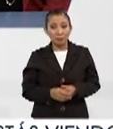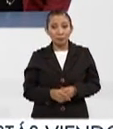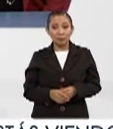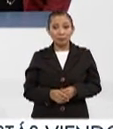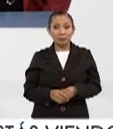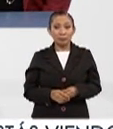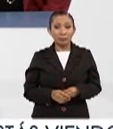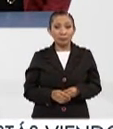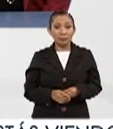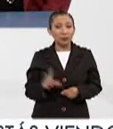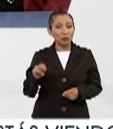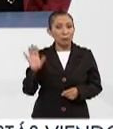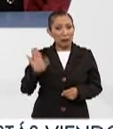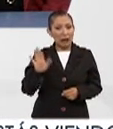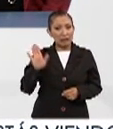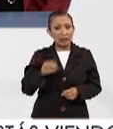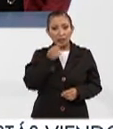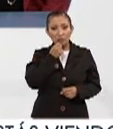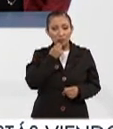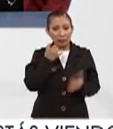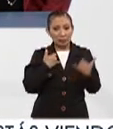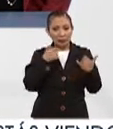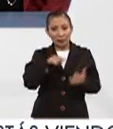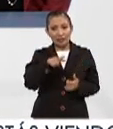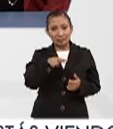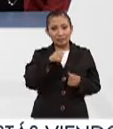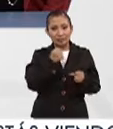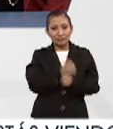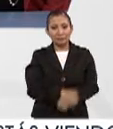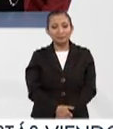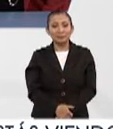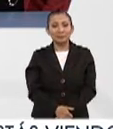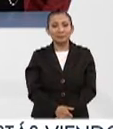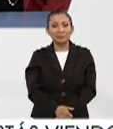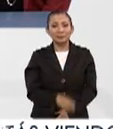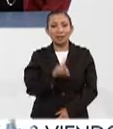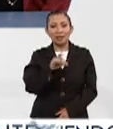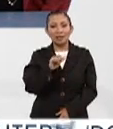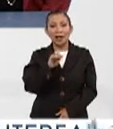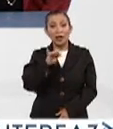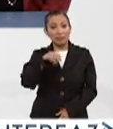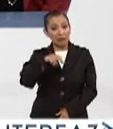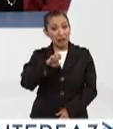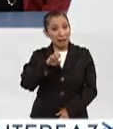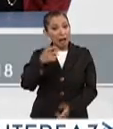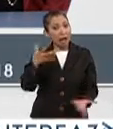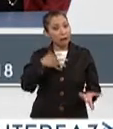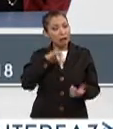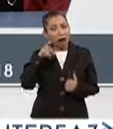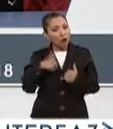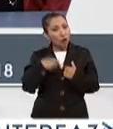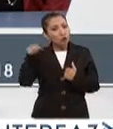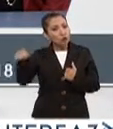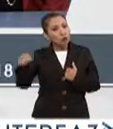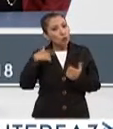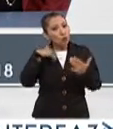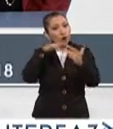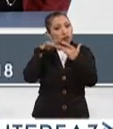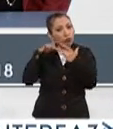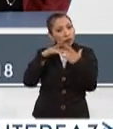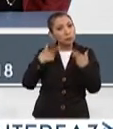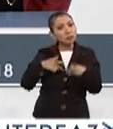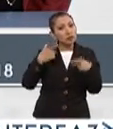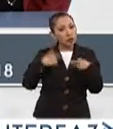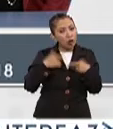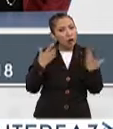realmente, no pareciera que estamos hablando con una chica de 17 años. Dafne, ¿hay alguna forma en la que tú estés en contacto con